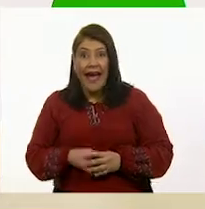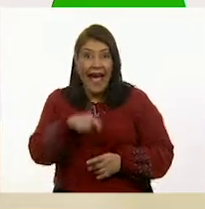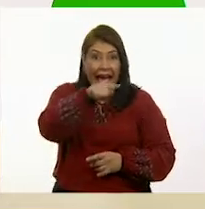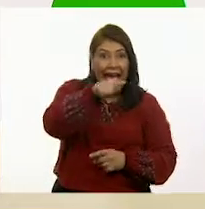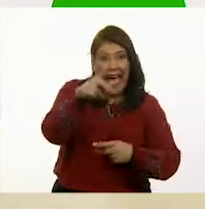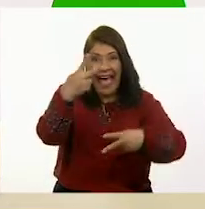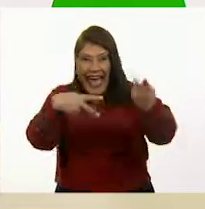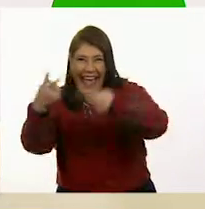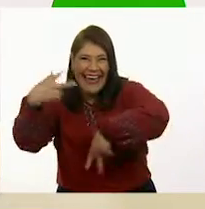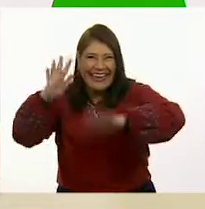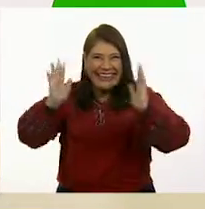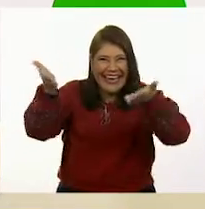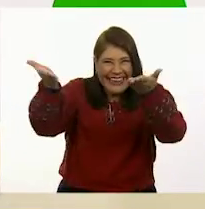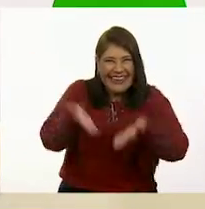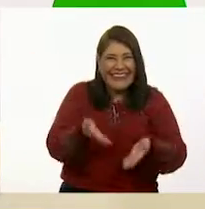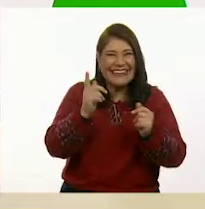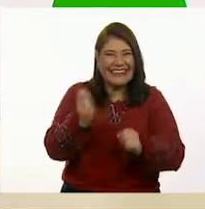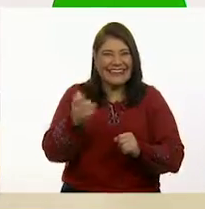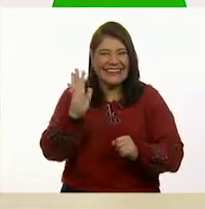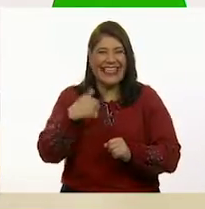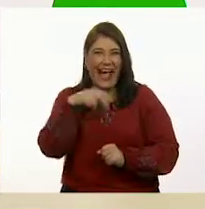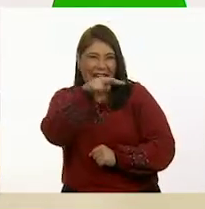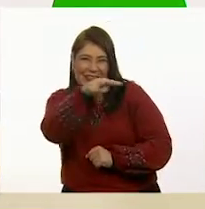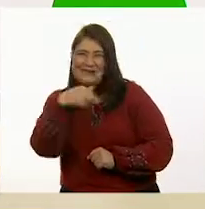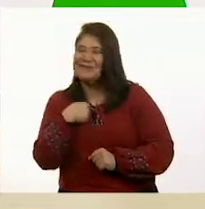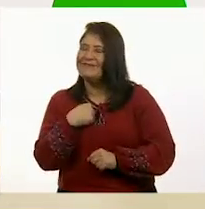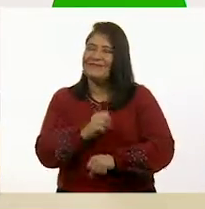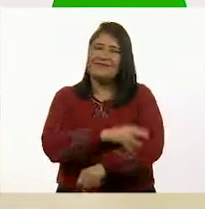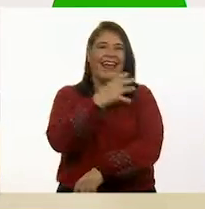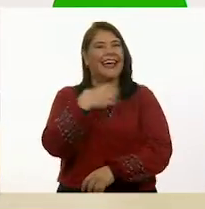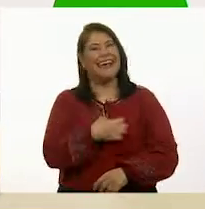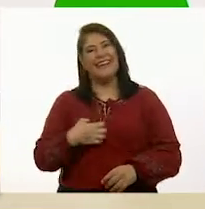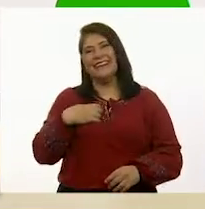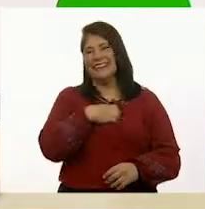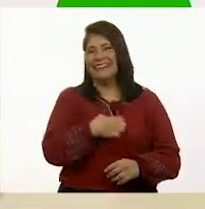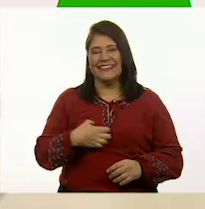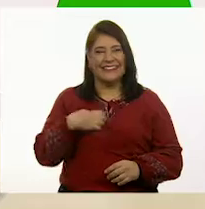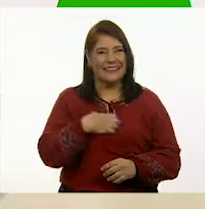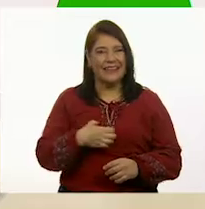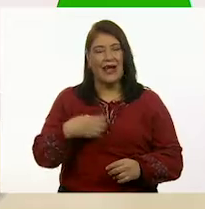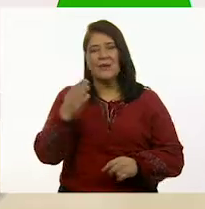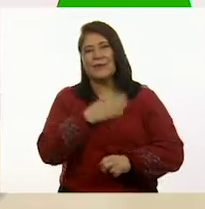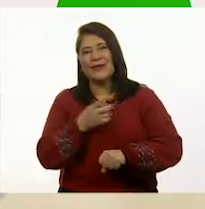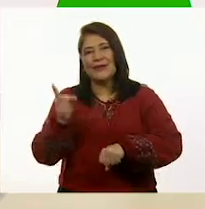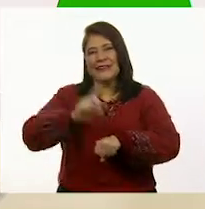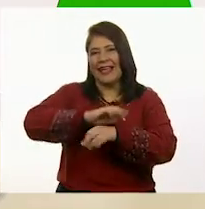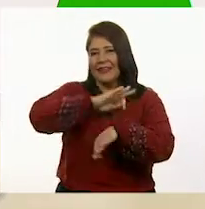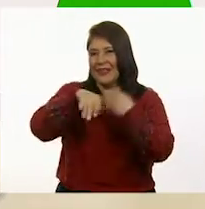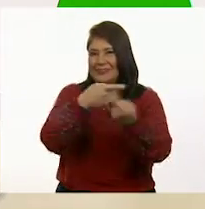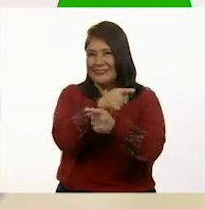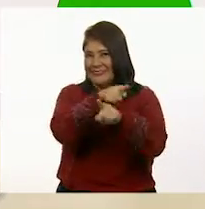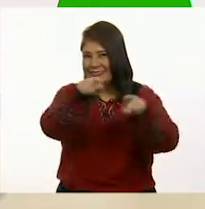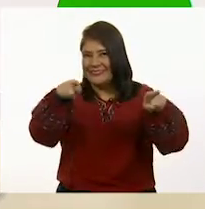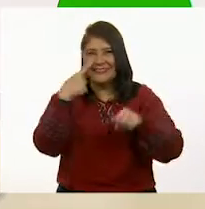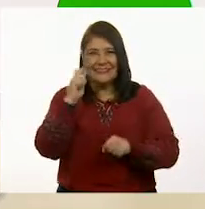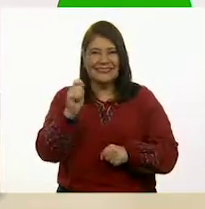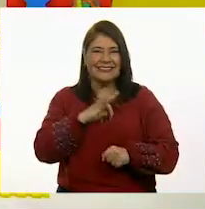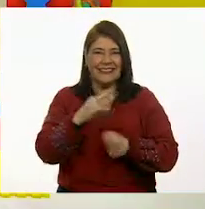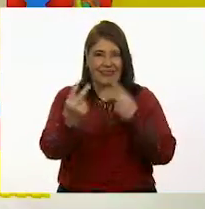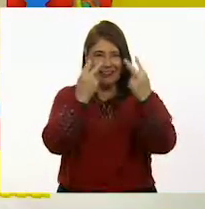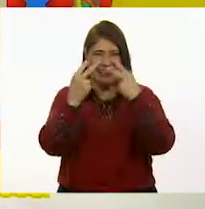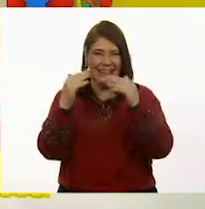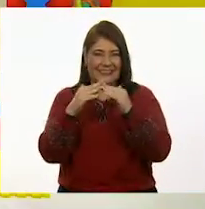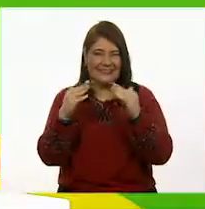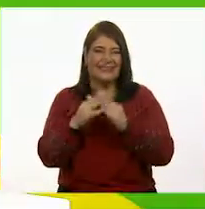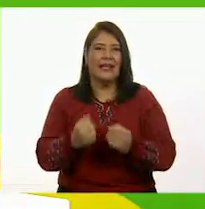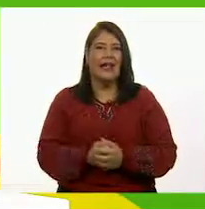llegaron! ¡Ya llegaron! ¡Ya los vi! ¡Qué emoción! ¡Qué alegría! Muy buenos días a todas y todos los que nos ven desde casa.